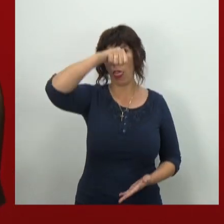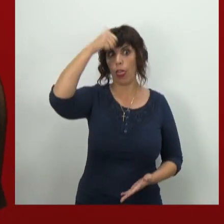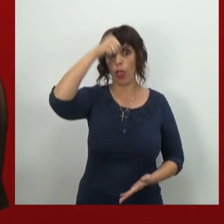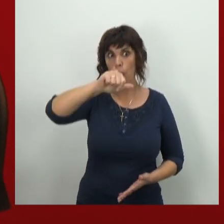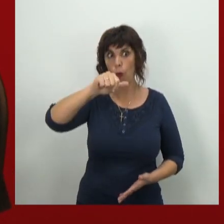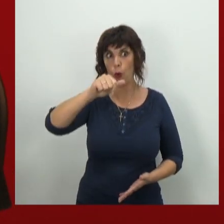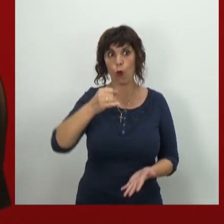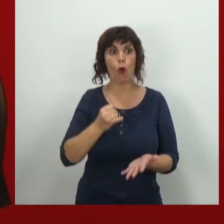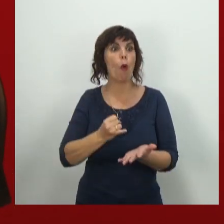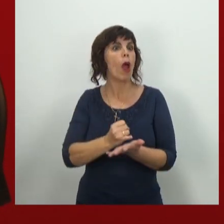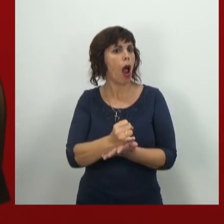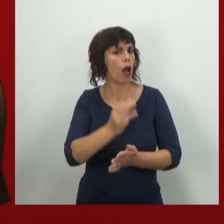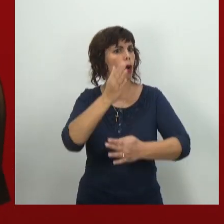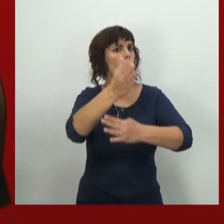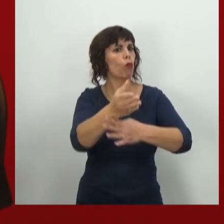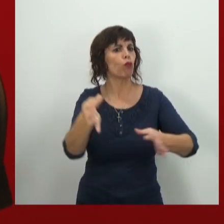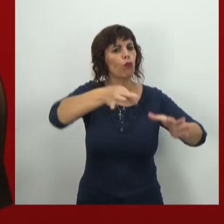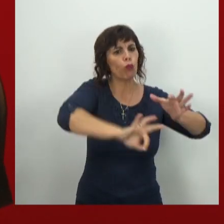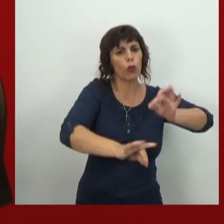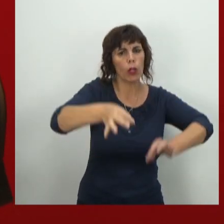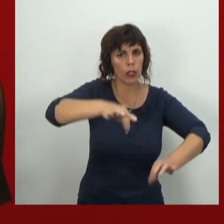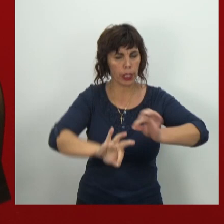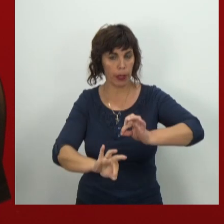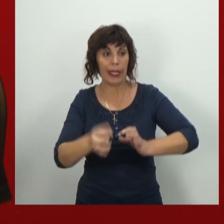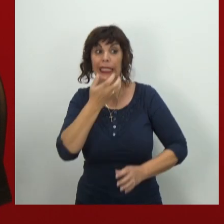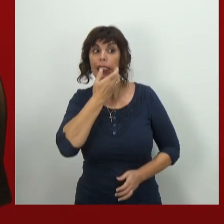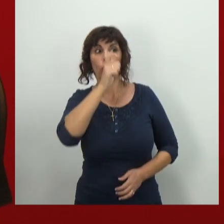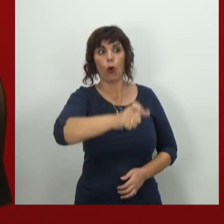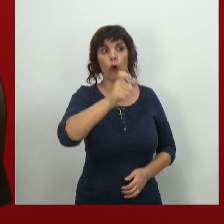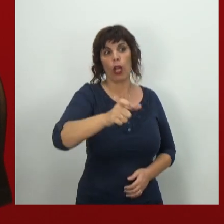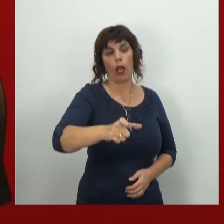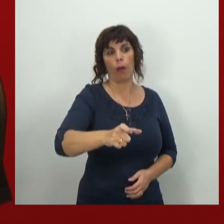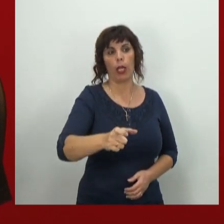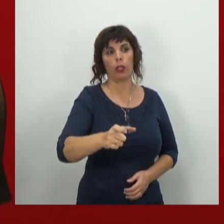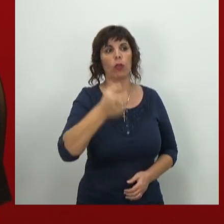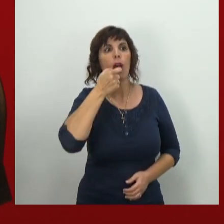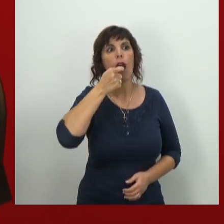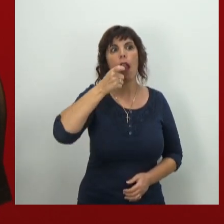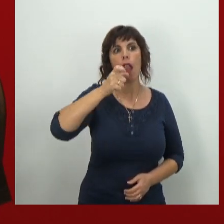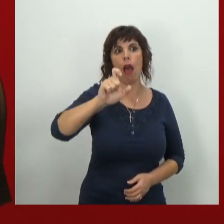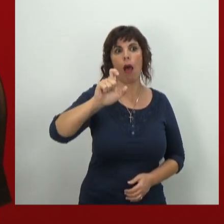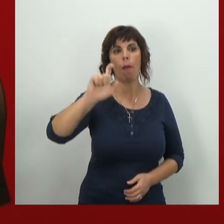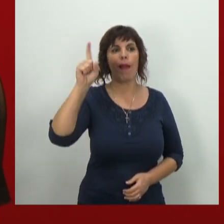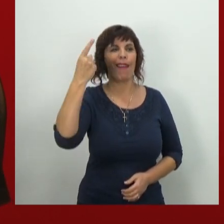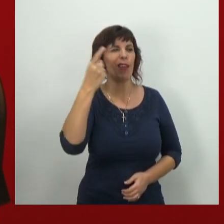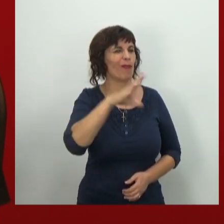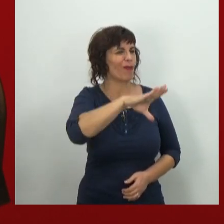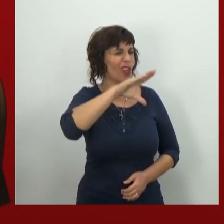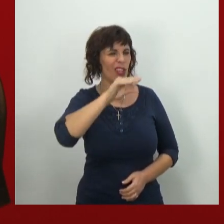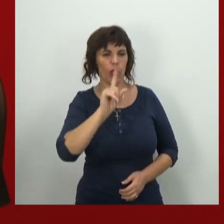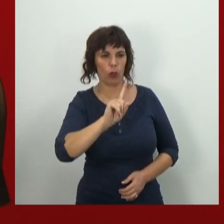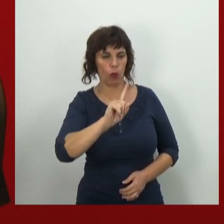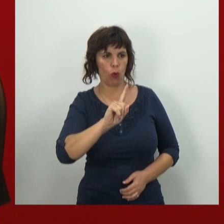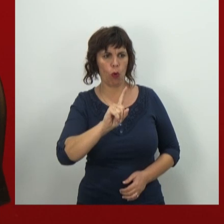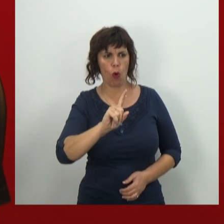del reino y no la entiende, viene el malo y arrebata lo que fue sembrado en su